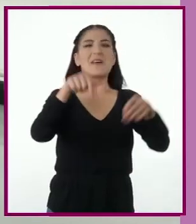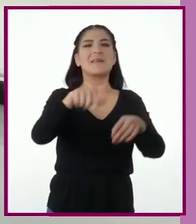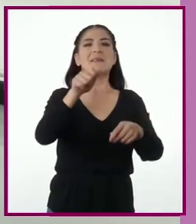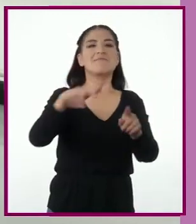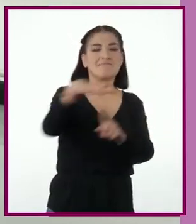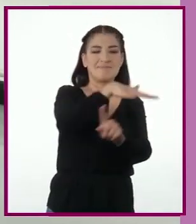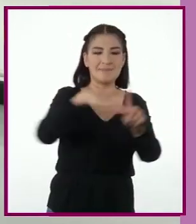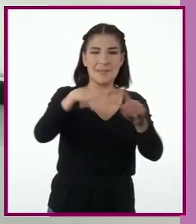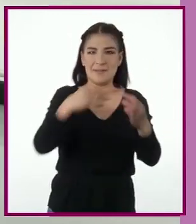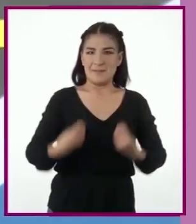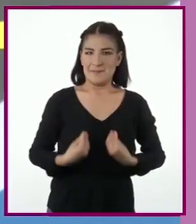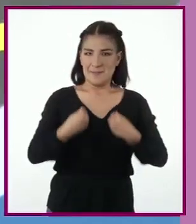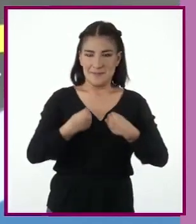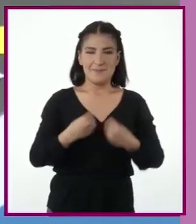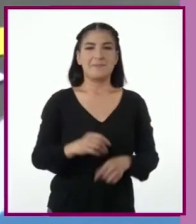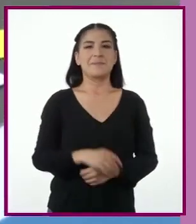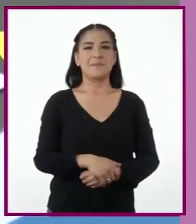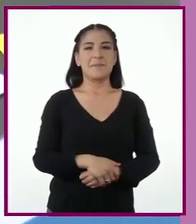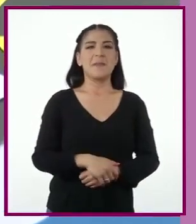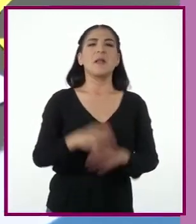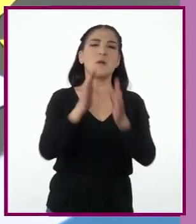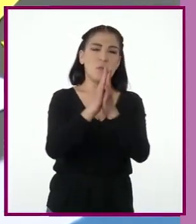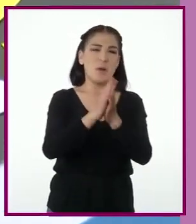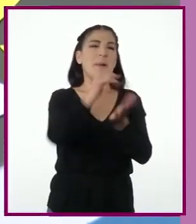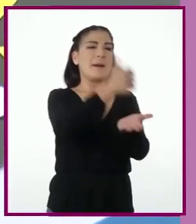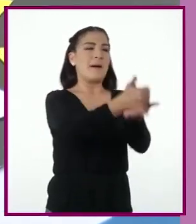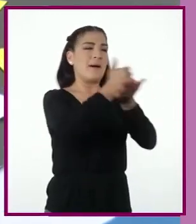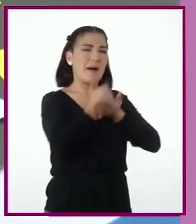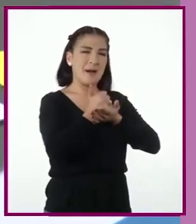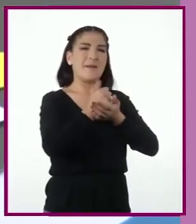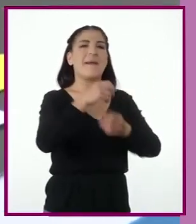que habitan. Vamos a pedir ayuda a 2 de tus